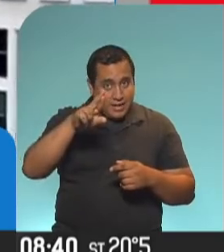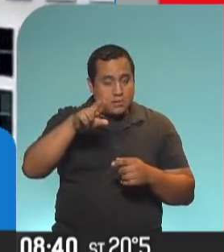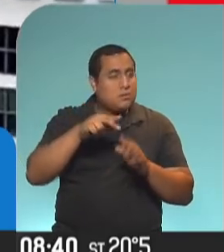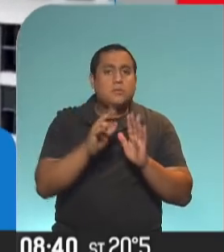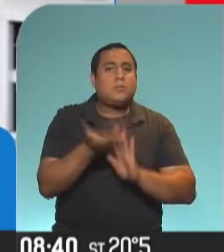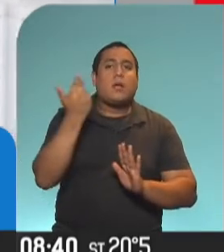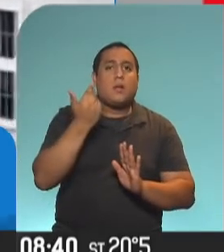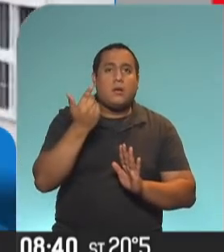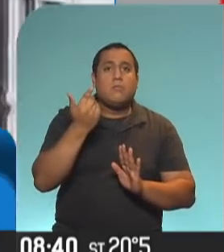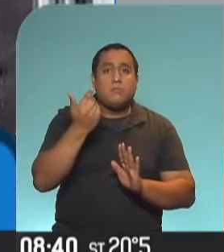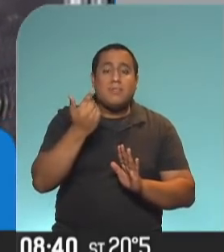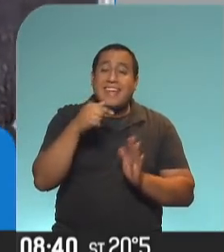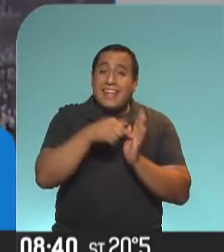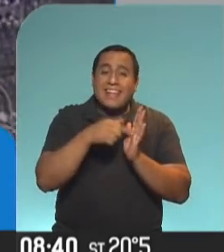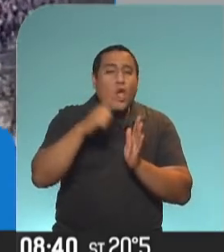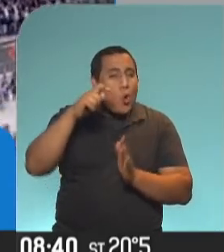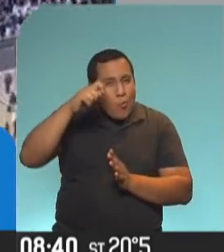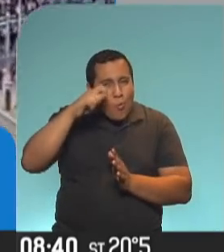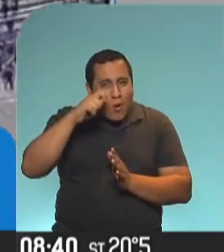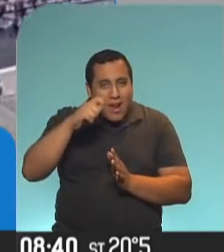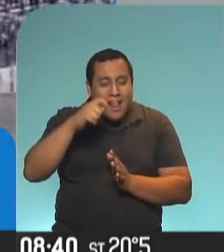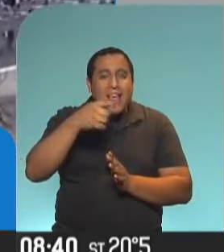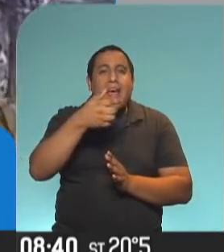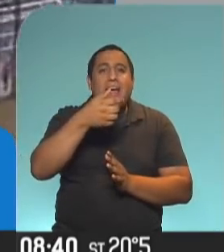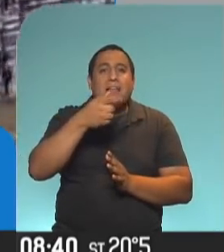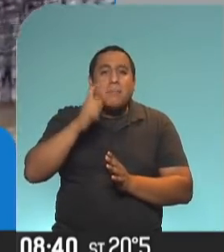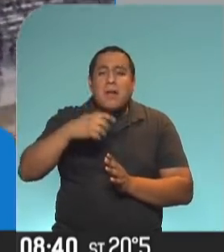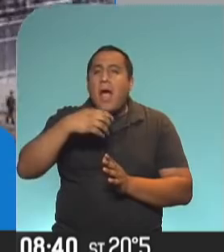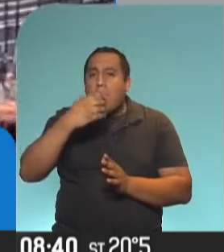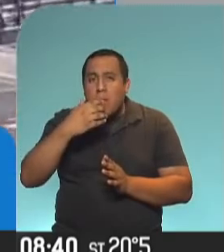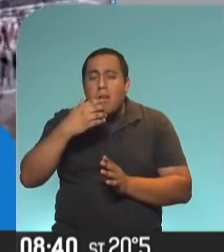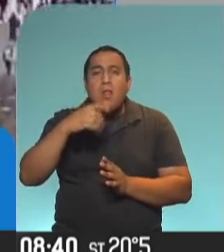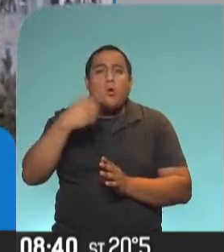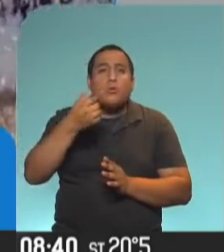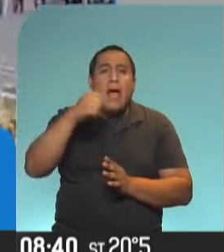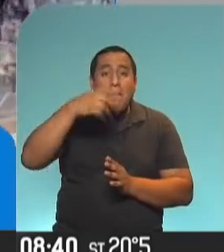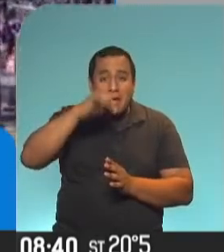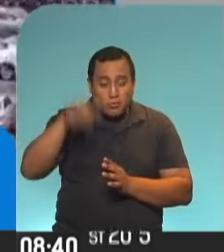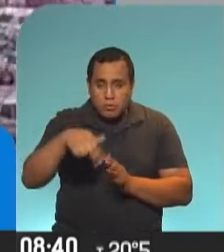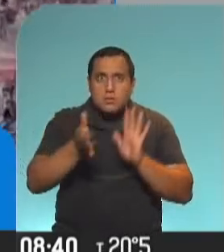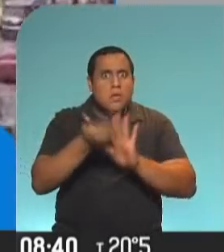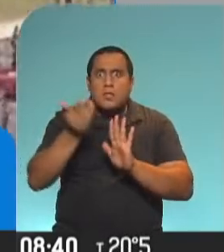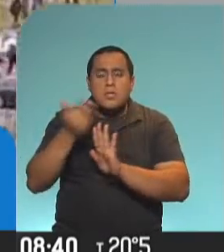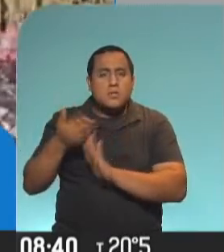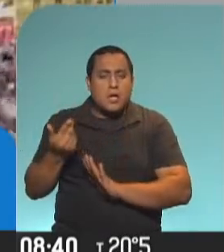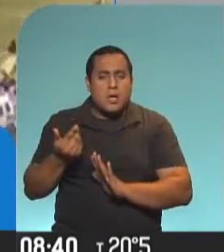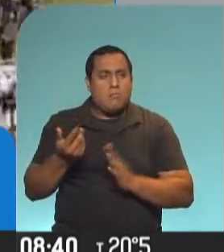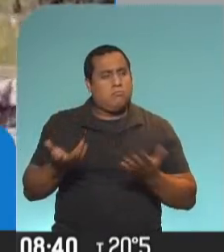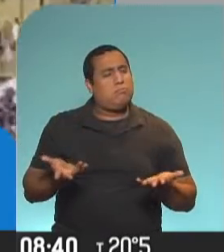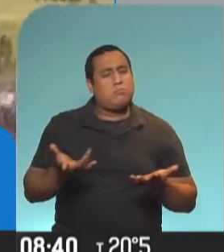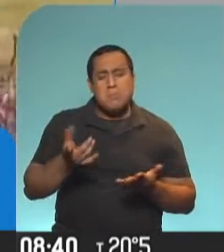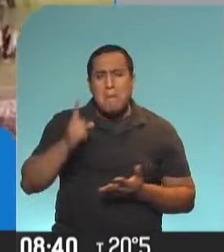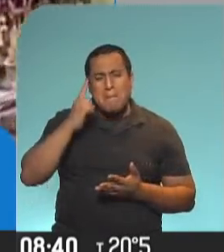de Google, de Apple y de Amazon. Entonces, yo creo que es muy peligroso que,